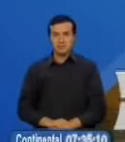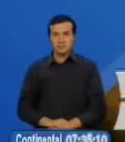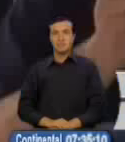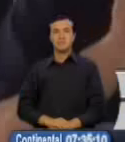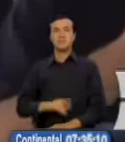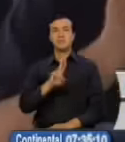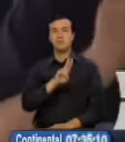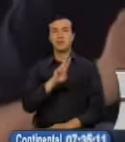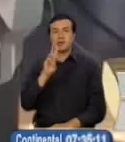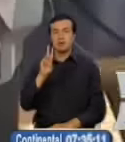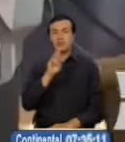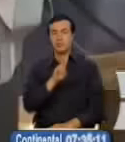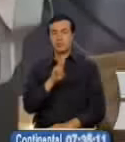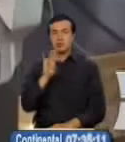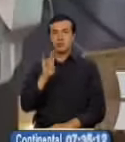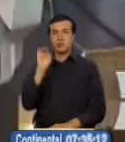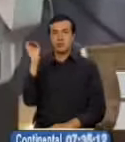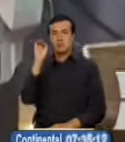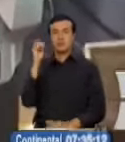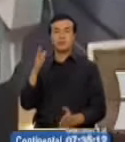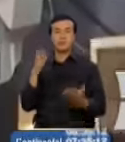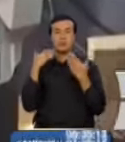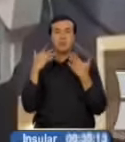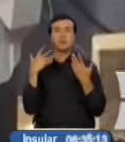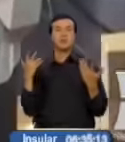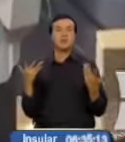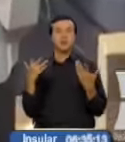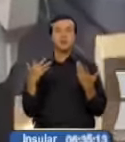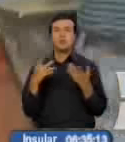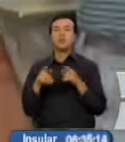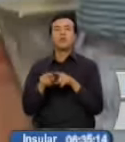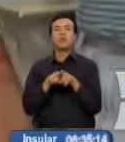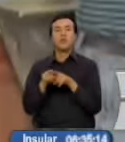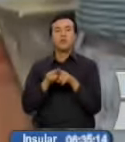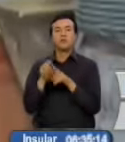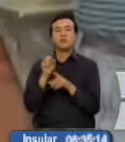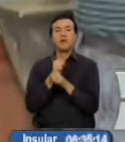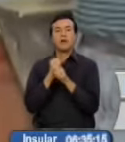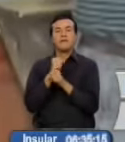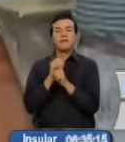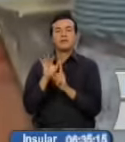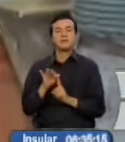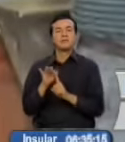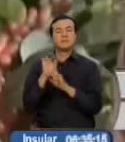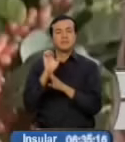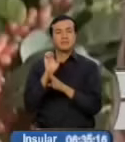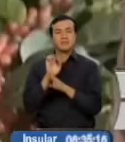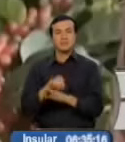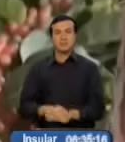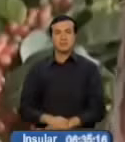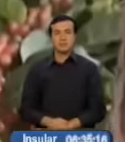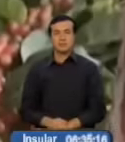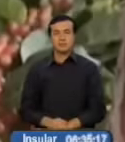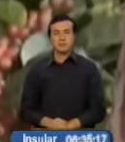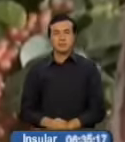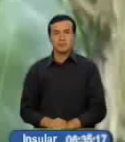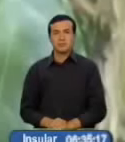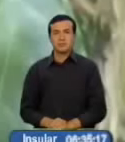El 26 y 27 de octubre en Guayaquil se realizará el concurso de cafés especiales del Ecuador.